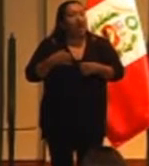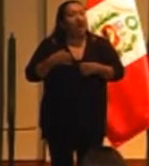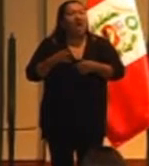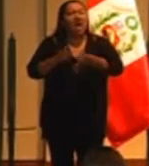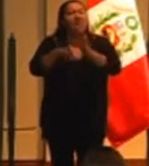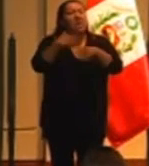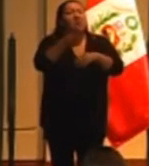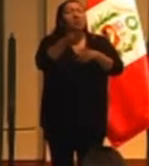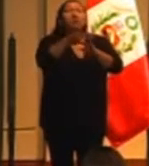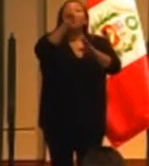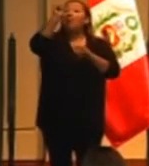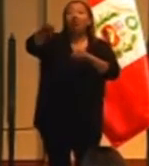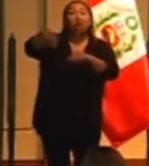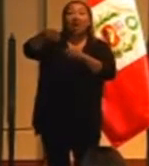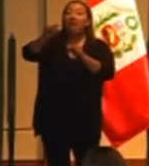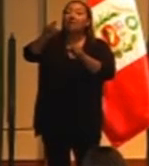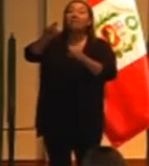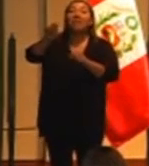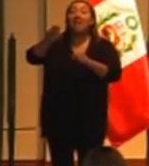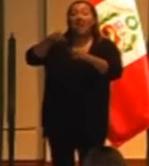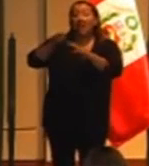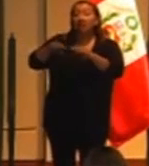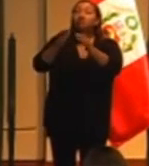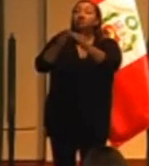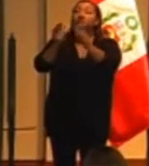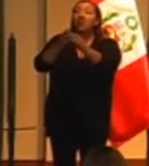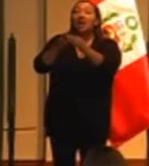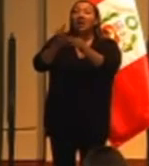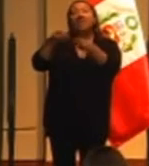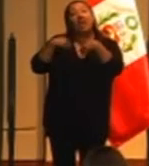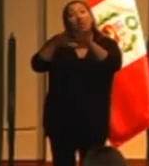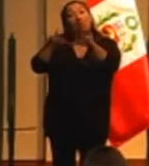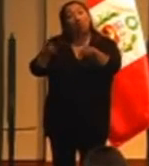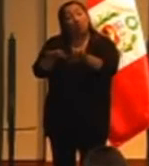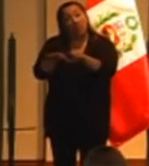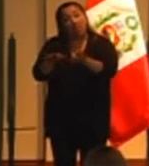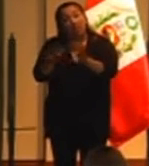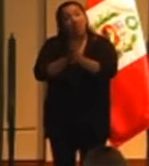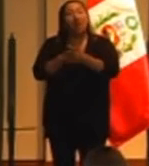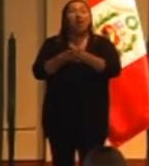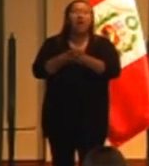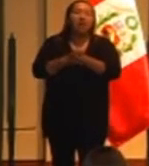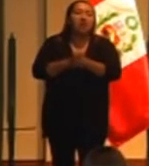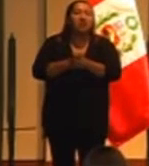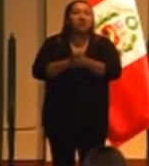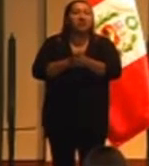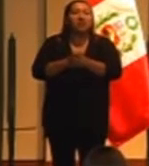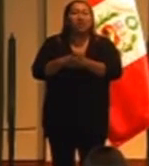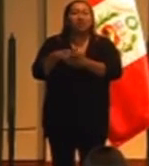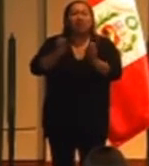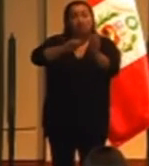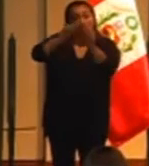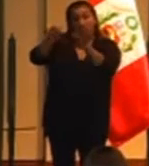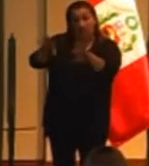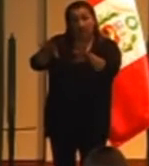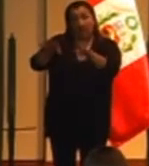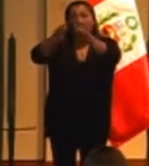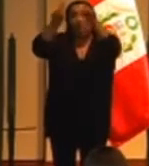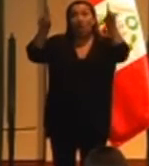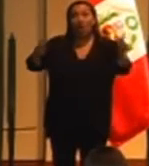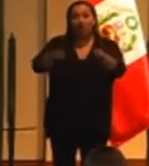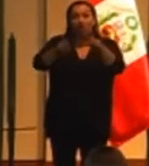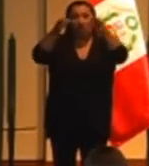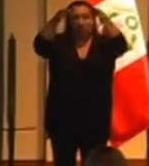va a desechar esa pila. En su casa de repente tiene una computadora, la van a desechar. Van a desechar monitores,